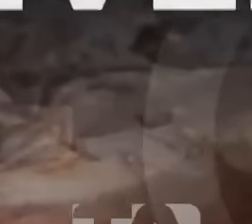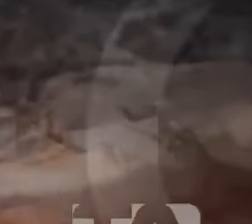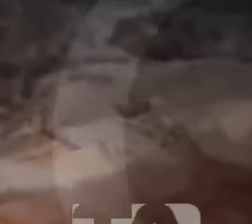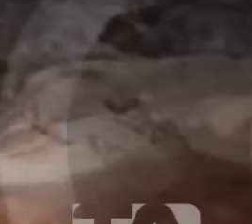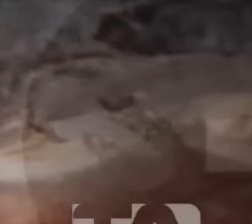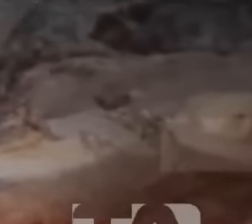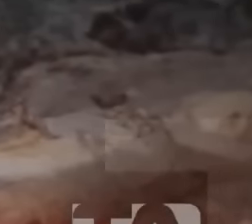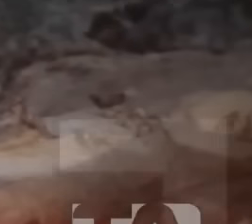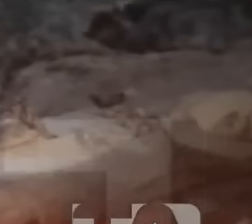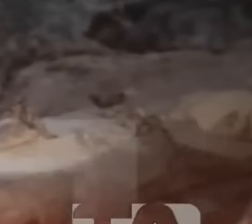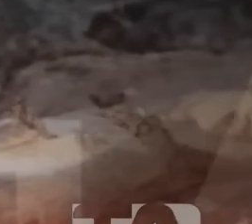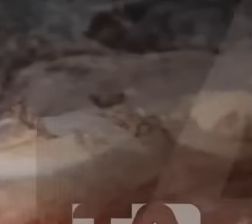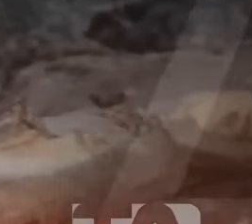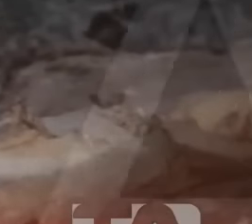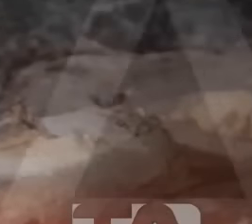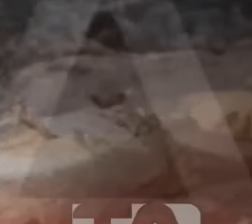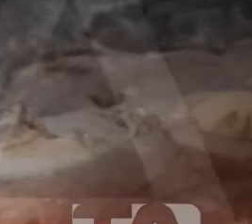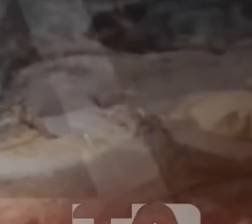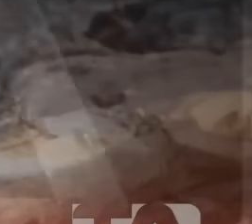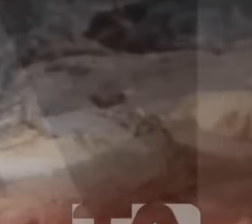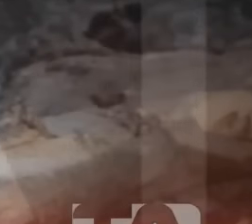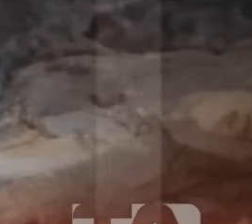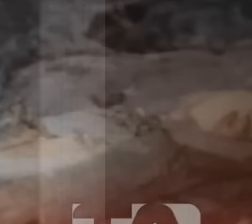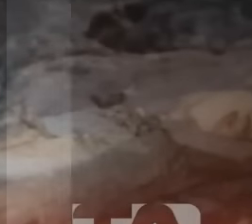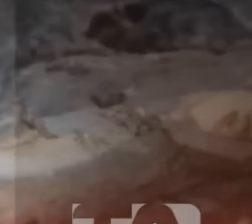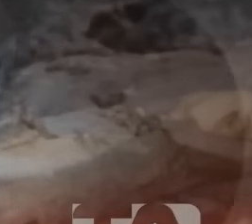Ecuador mega diverso.